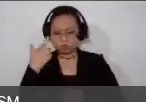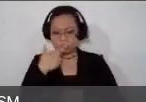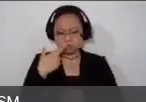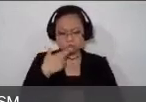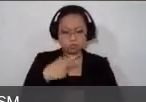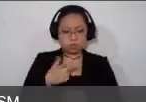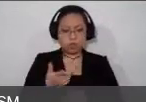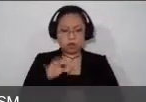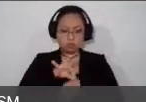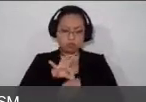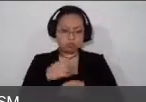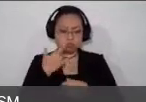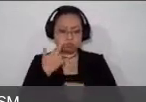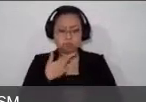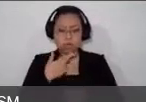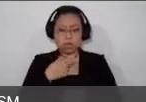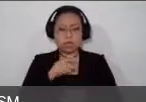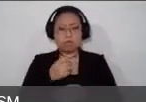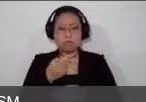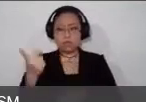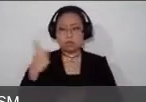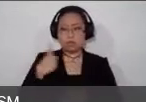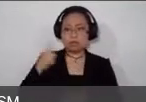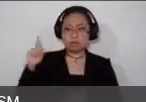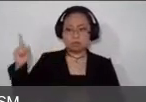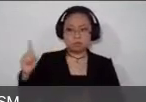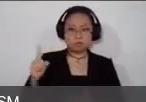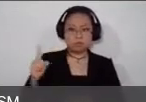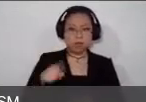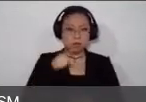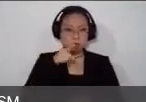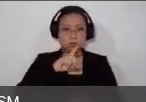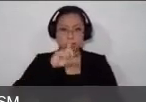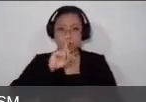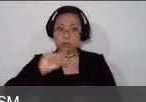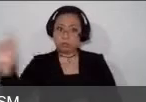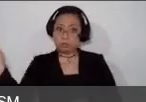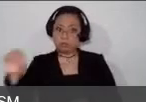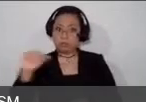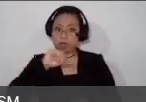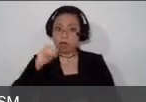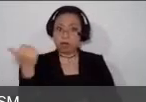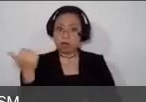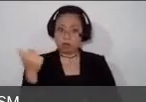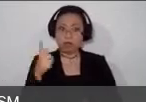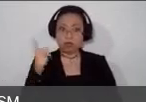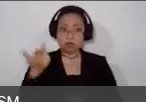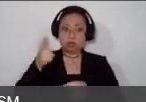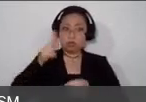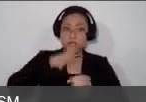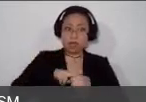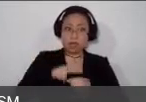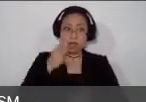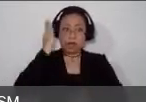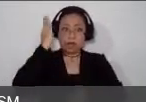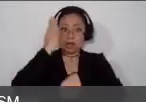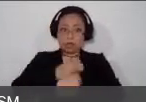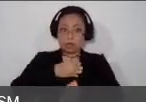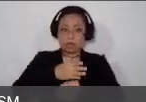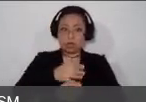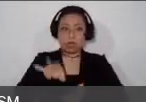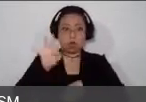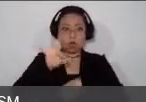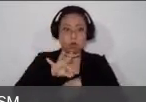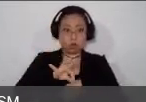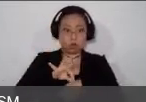mañana te irás a otra planta que era la planta de castigo con unos cirujanos que los